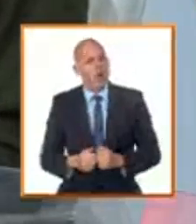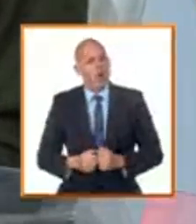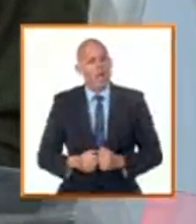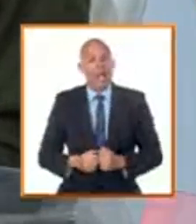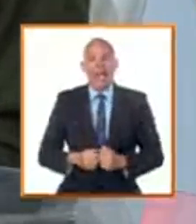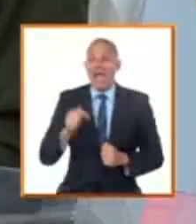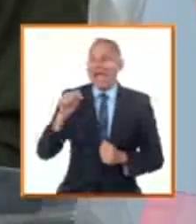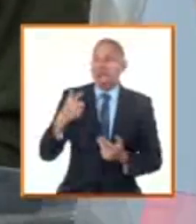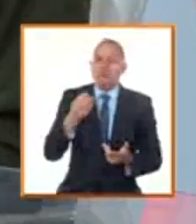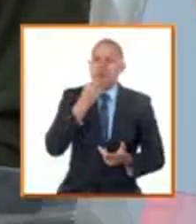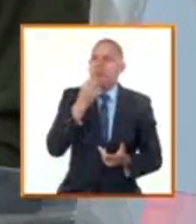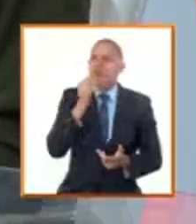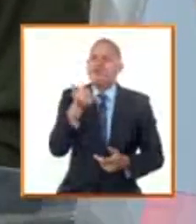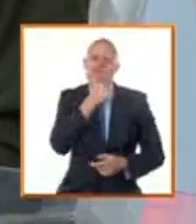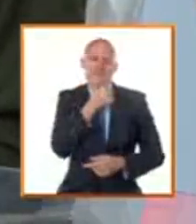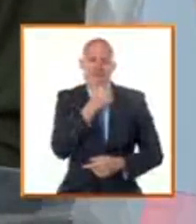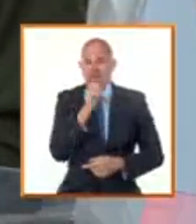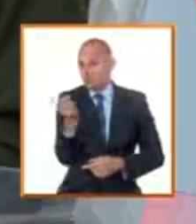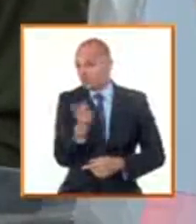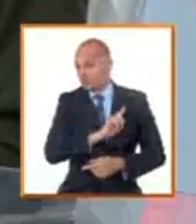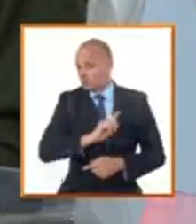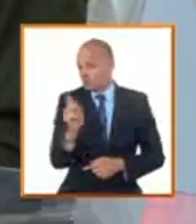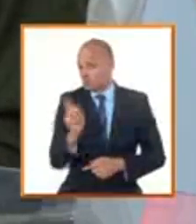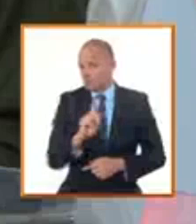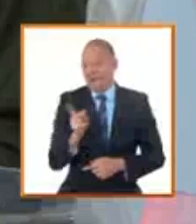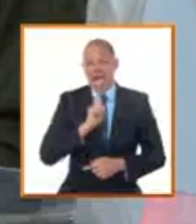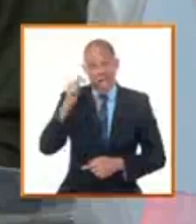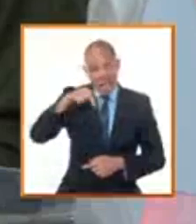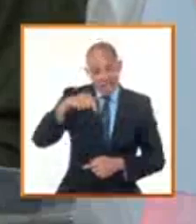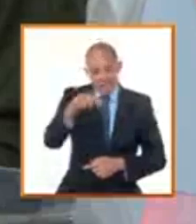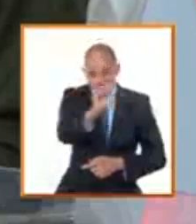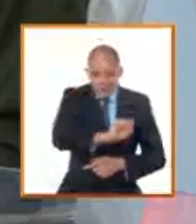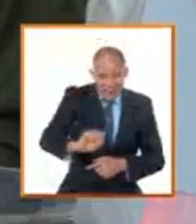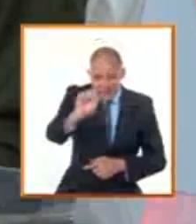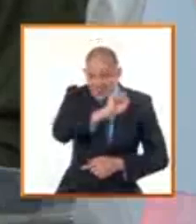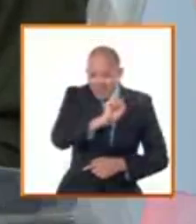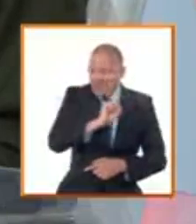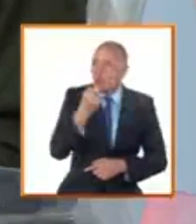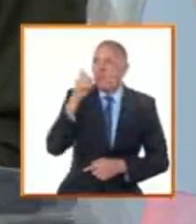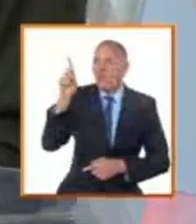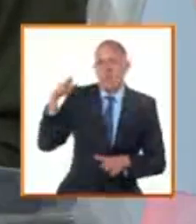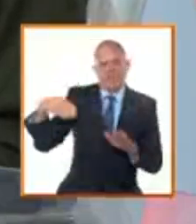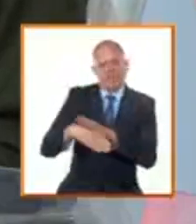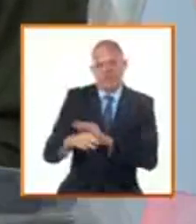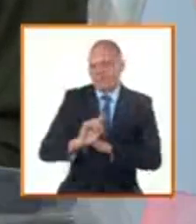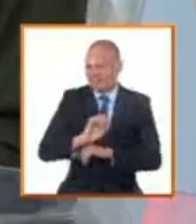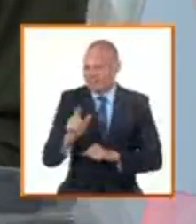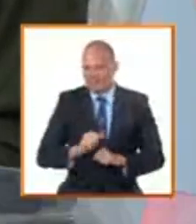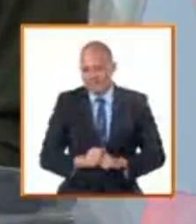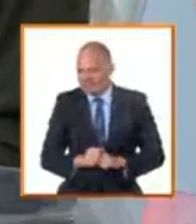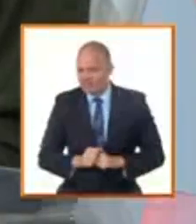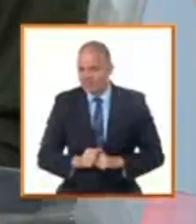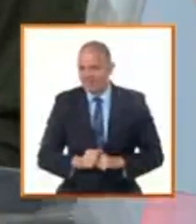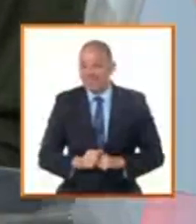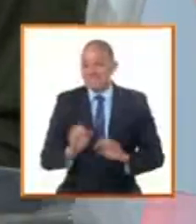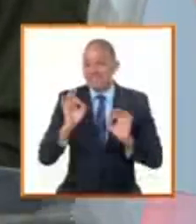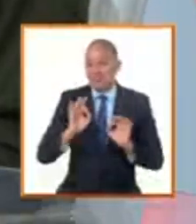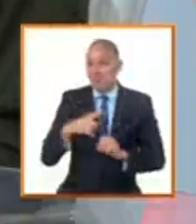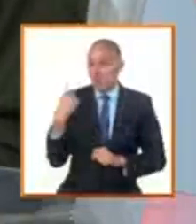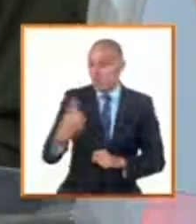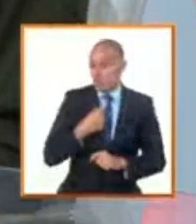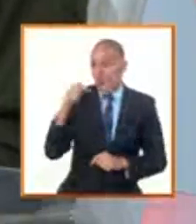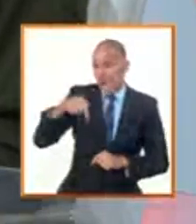en condiciones de un sistema social capitalista, pero en el nuestro no puede entrar. Hay que estar dispuesto a